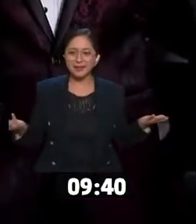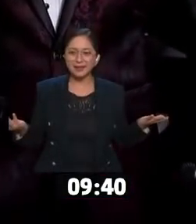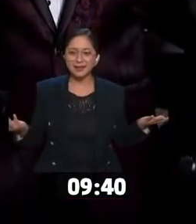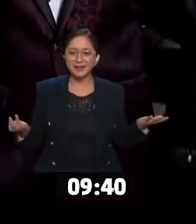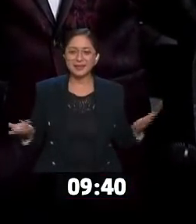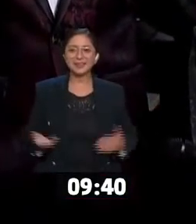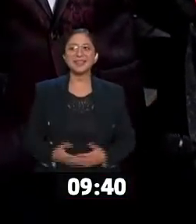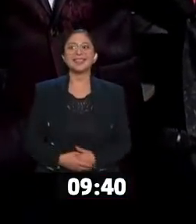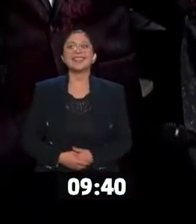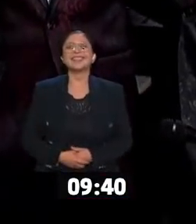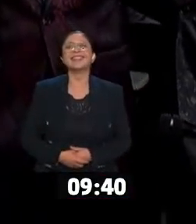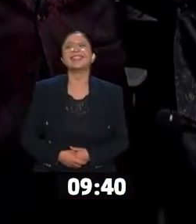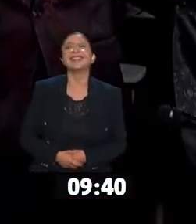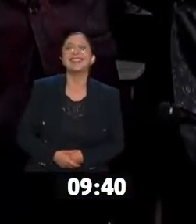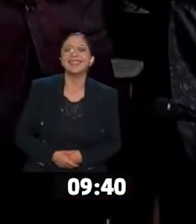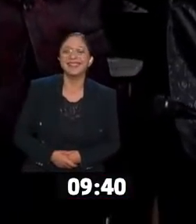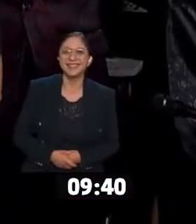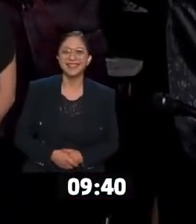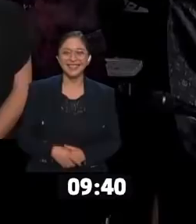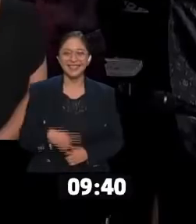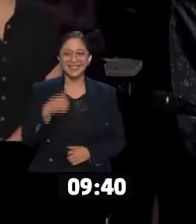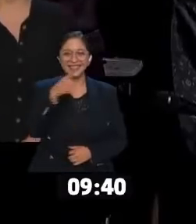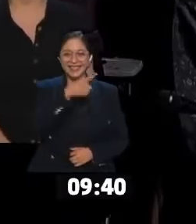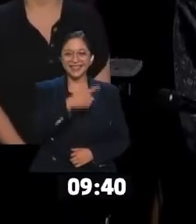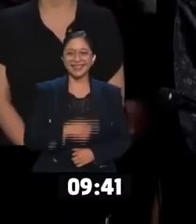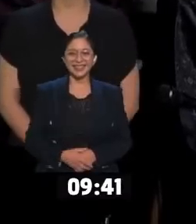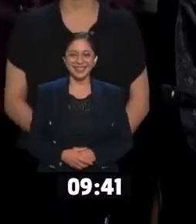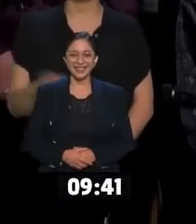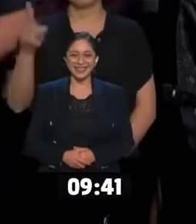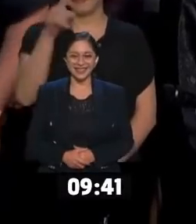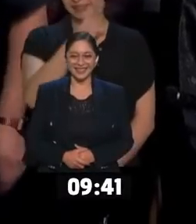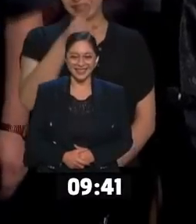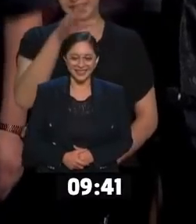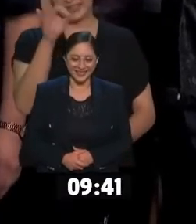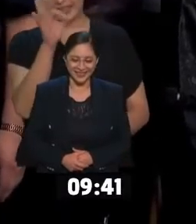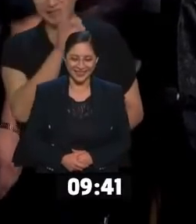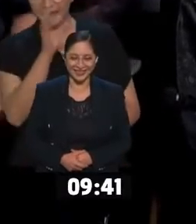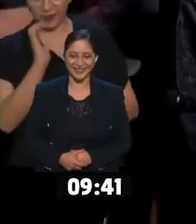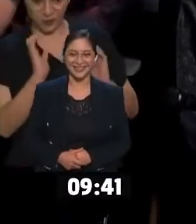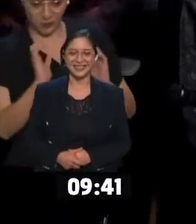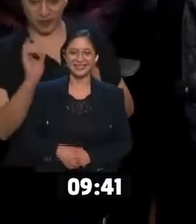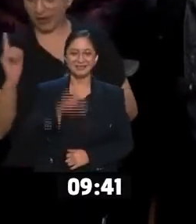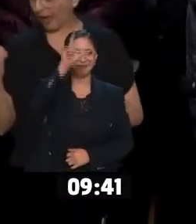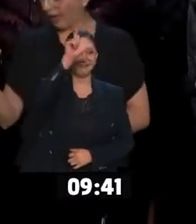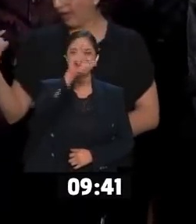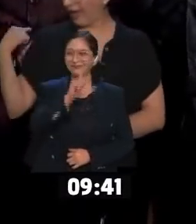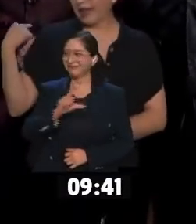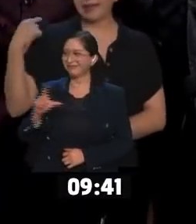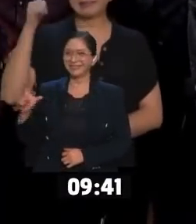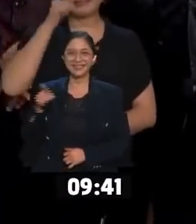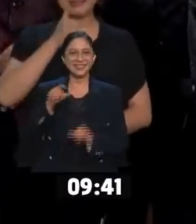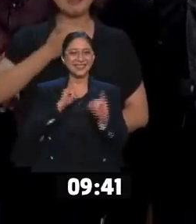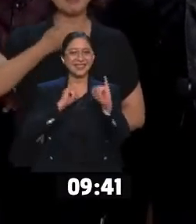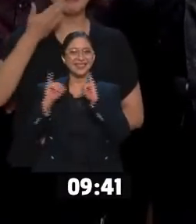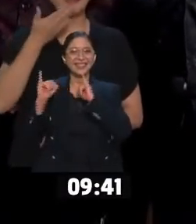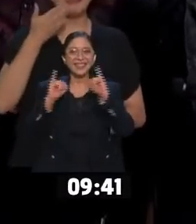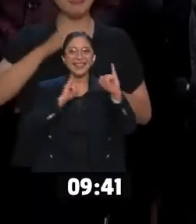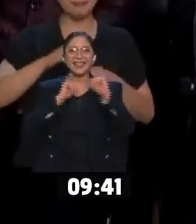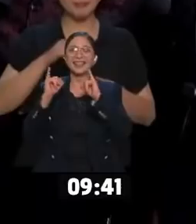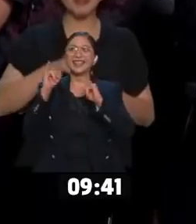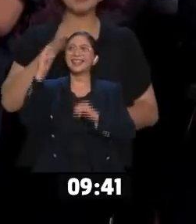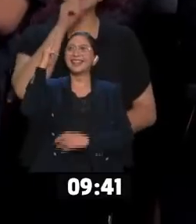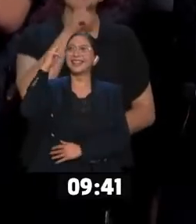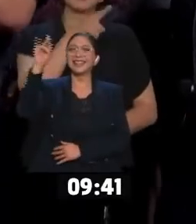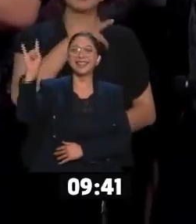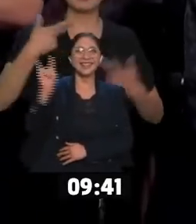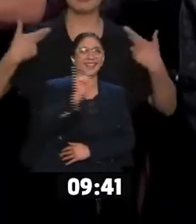Seguramente. Ve nomás. Y luego, ve. La lengua de señas duplicada volando.